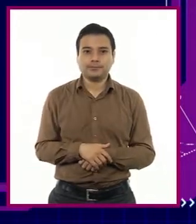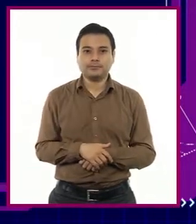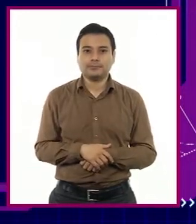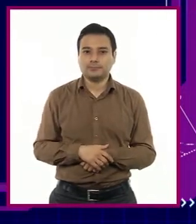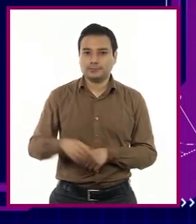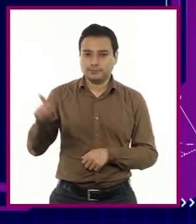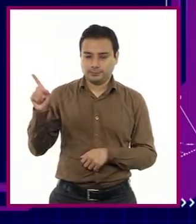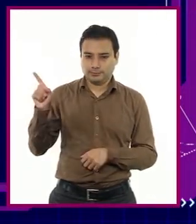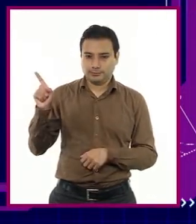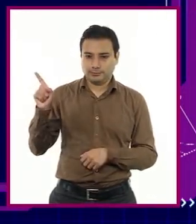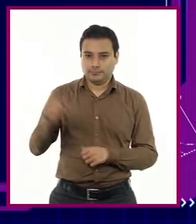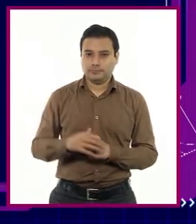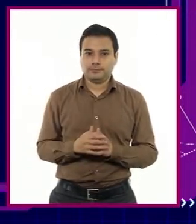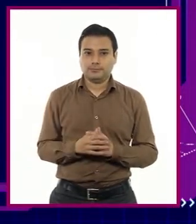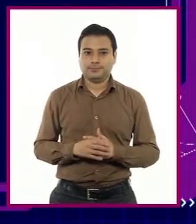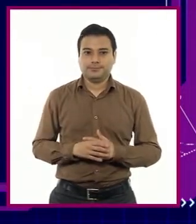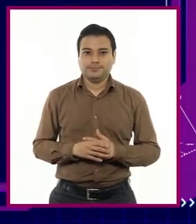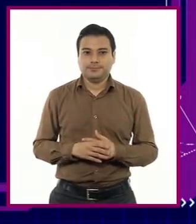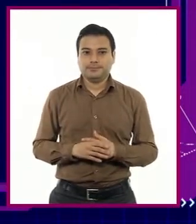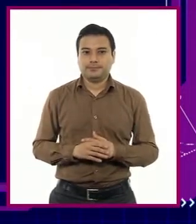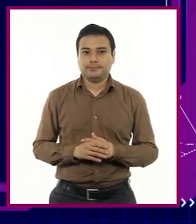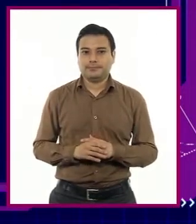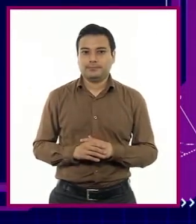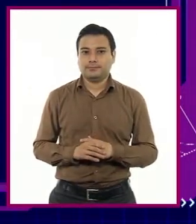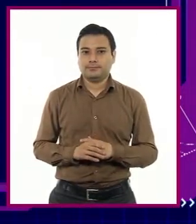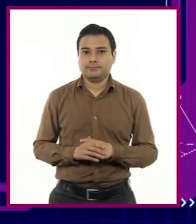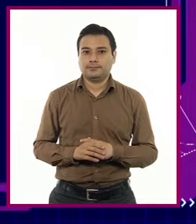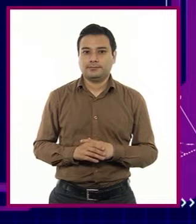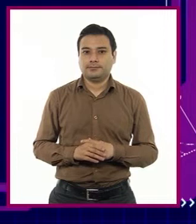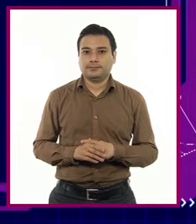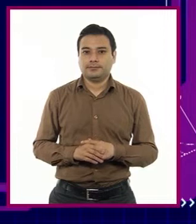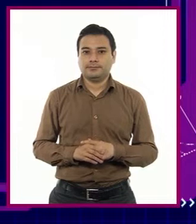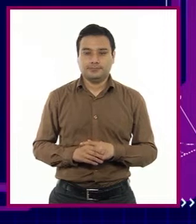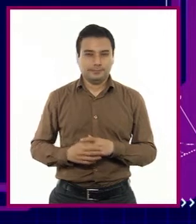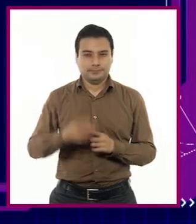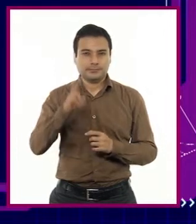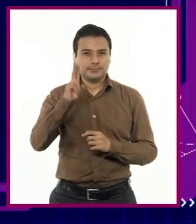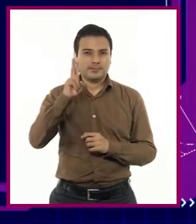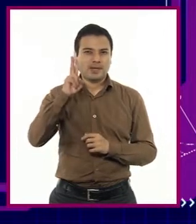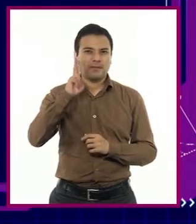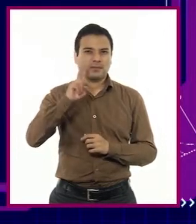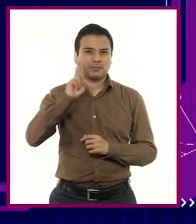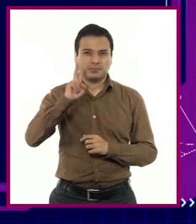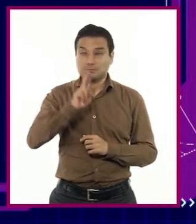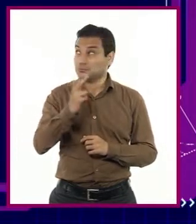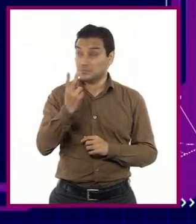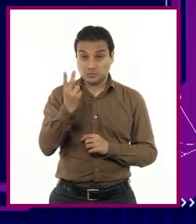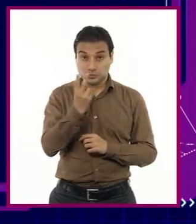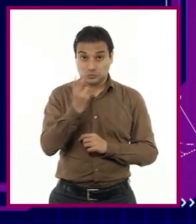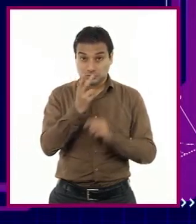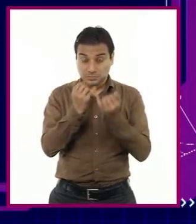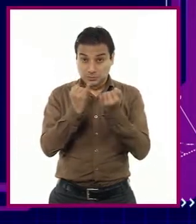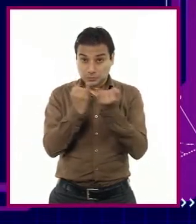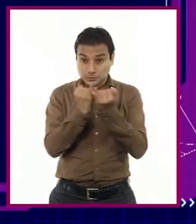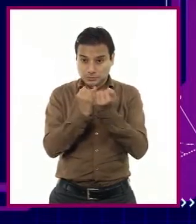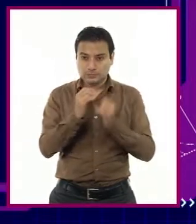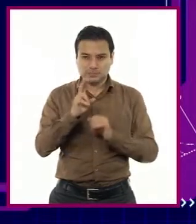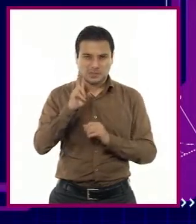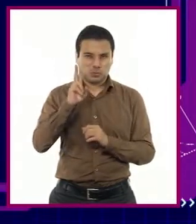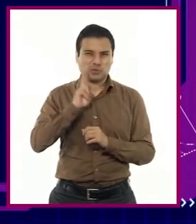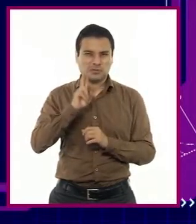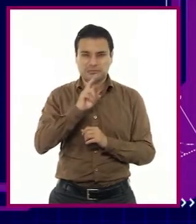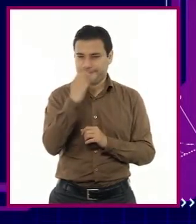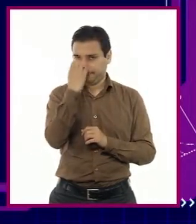y un ángulo entre ellos de 127 grados. Demostremos la congruencia de ambos triángulos por medio de este